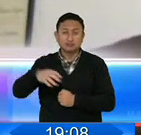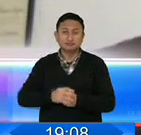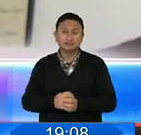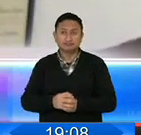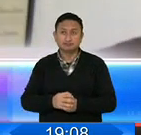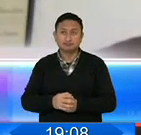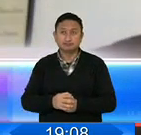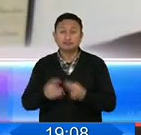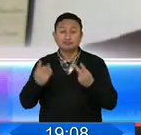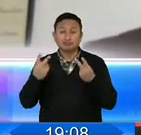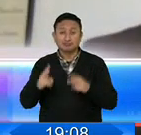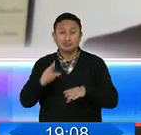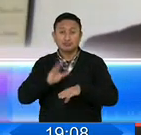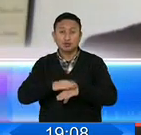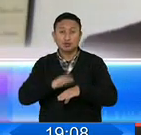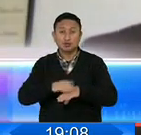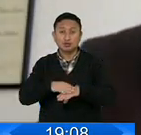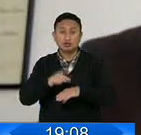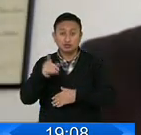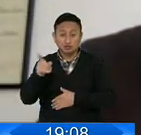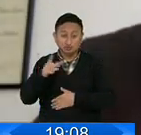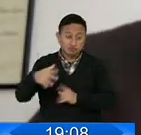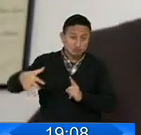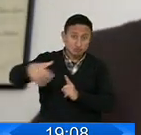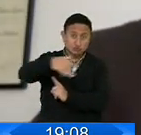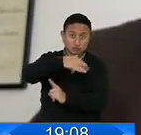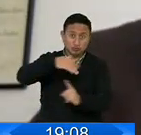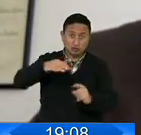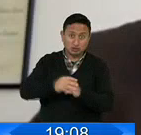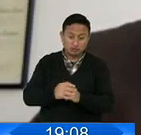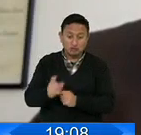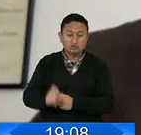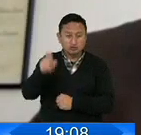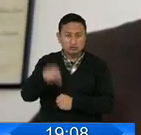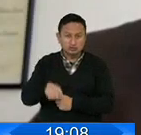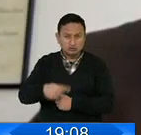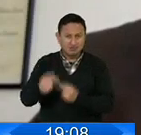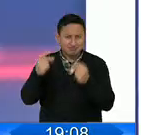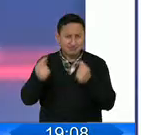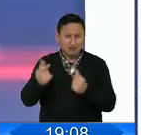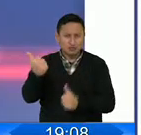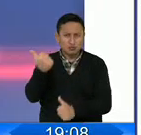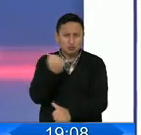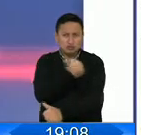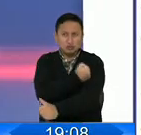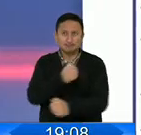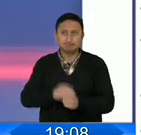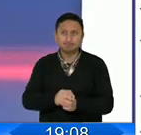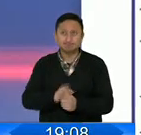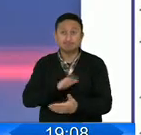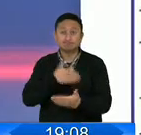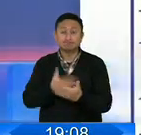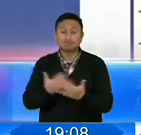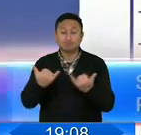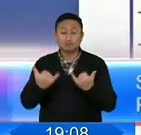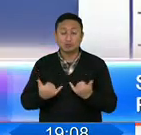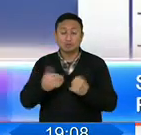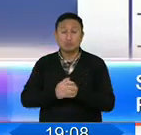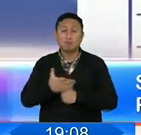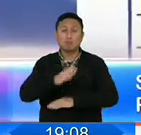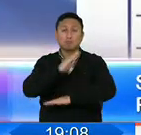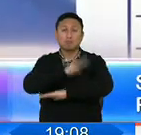incluso por las condiciones físicas de su entorno, tienen que acceder de manera pronta a la vacuna. Hasta ahora, según la plataforma del